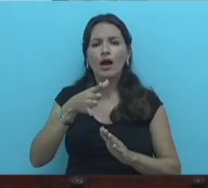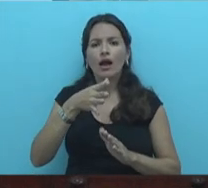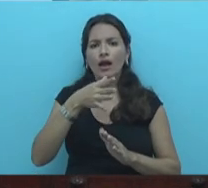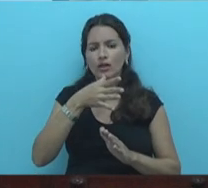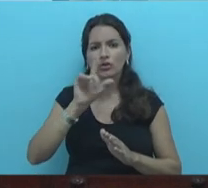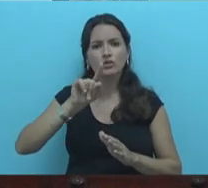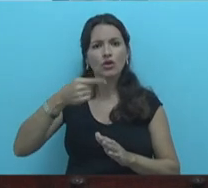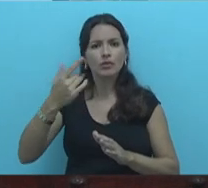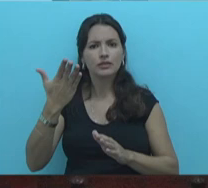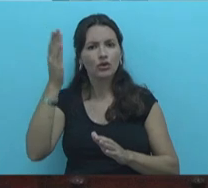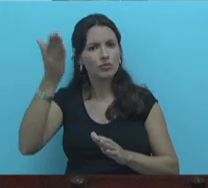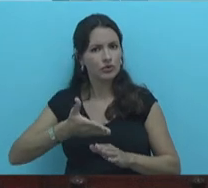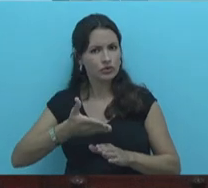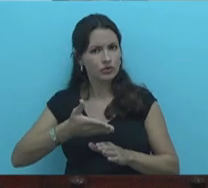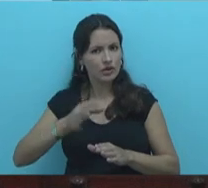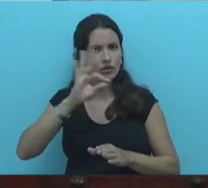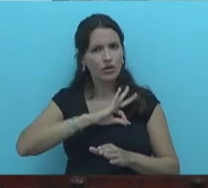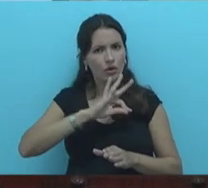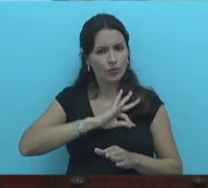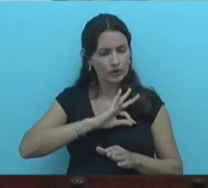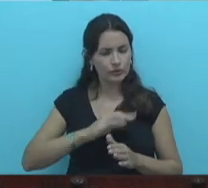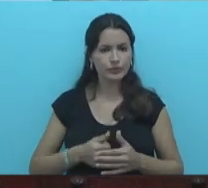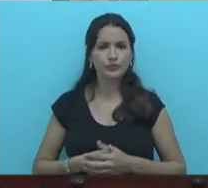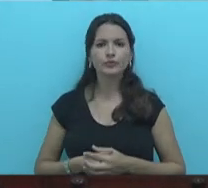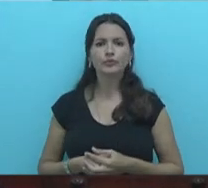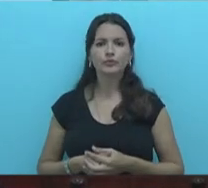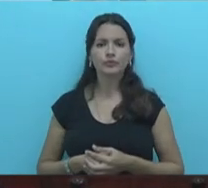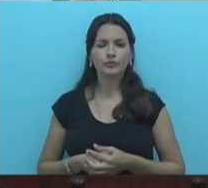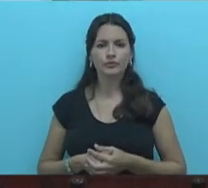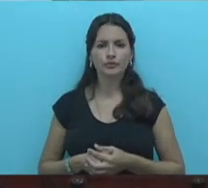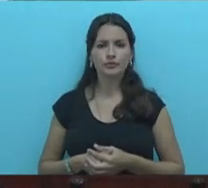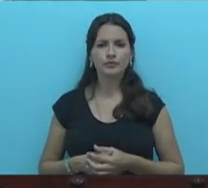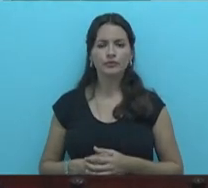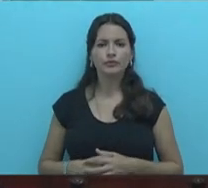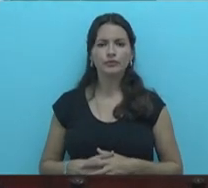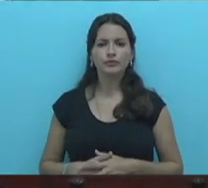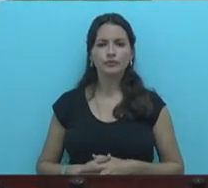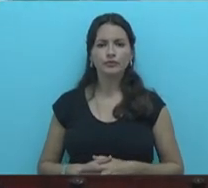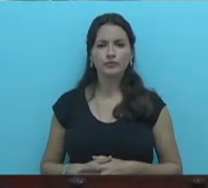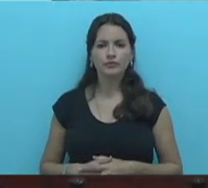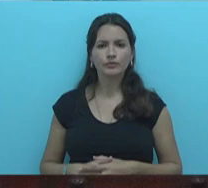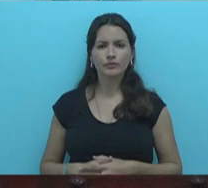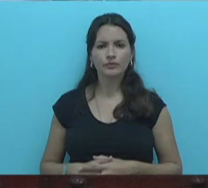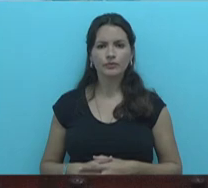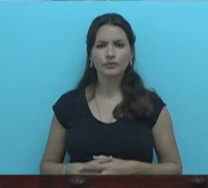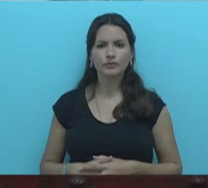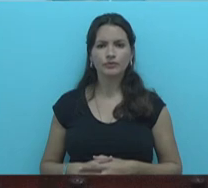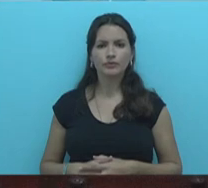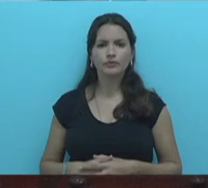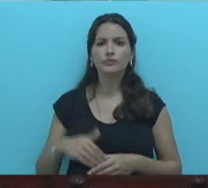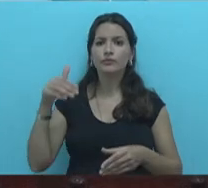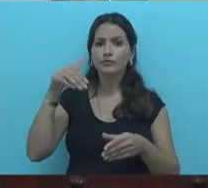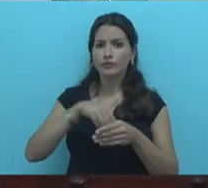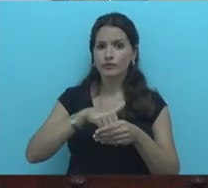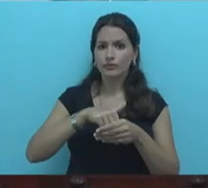en 14,5% debido a que las leyes no pueden aplicarse en forma retroactiva. A votación el tratamiento sobre tablas. Aprobado a